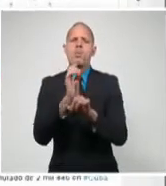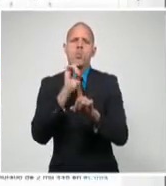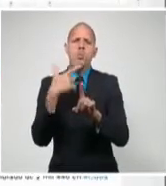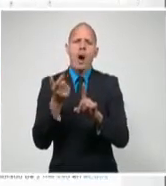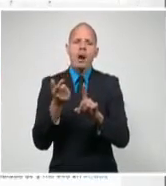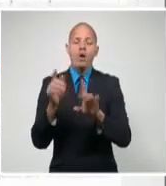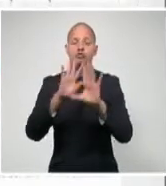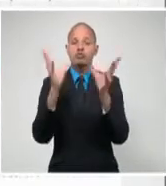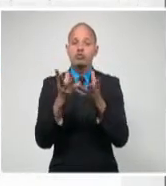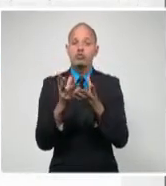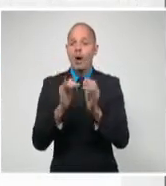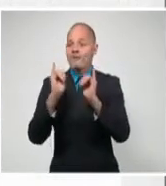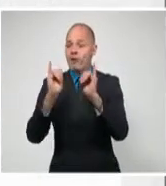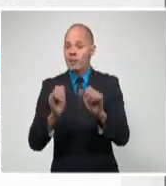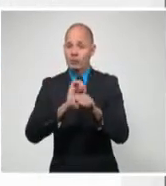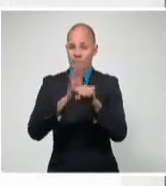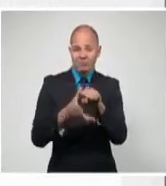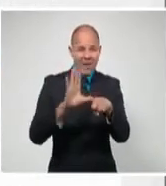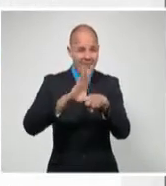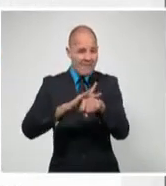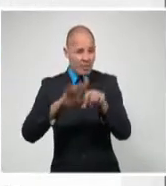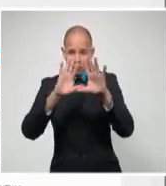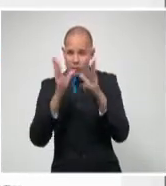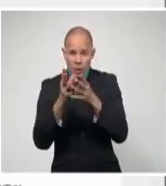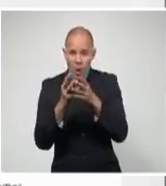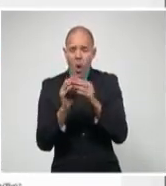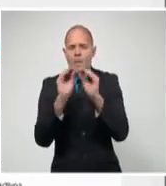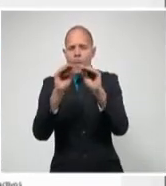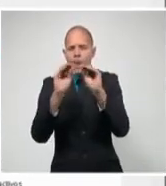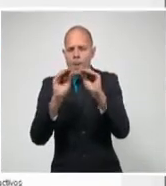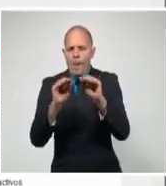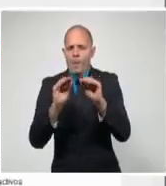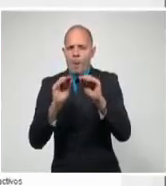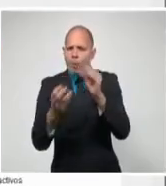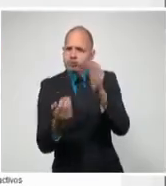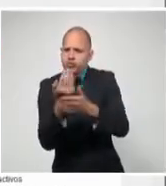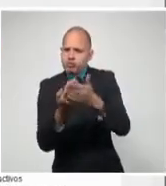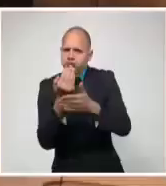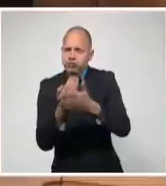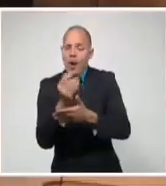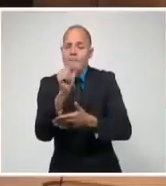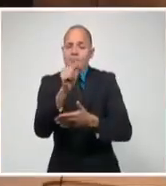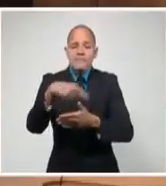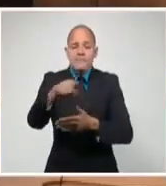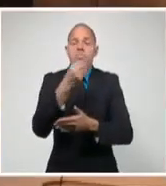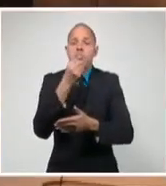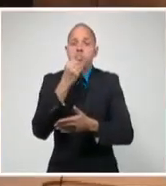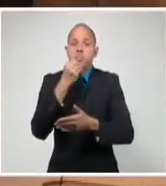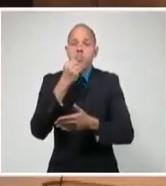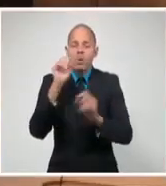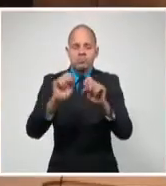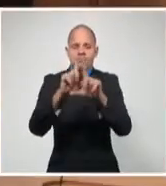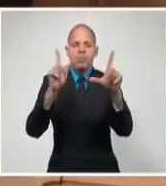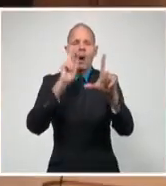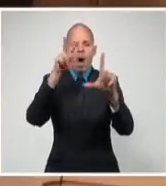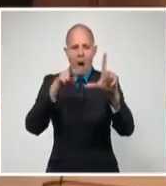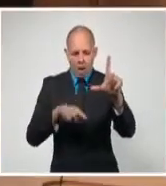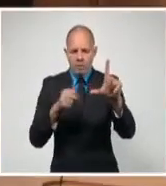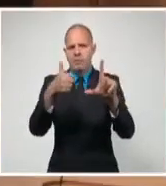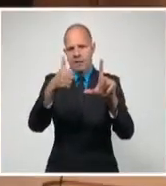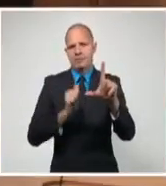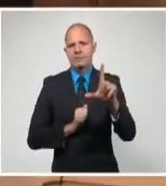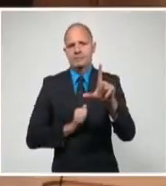y los publicamos y los liberamos, estamos estableciendo un enorme potencial. Si además de eso, el código que utilizamos